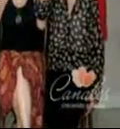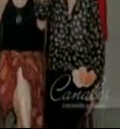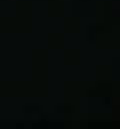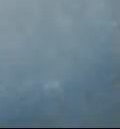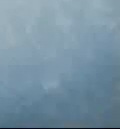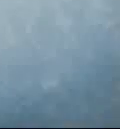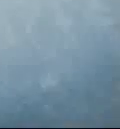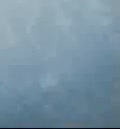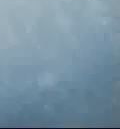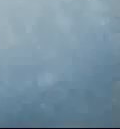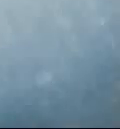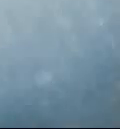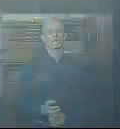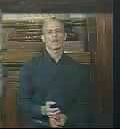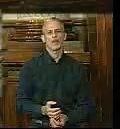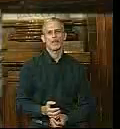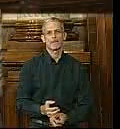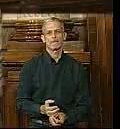sociales.